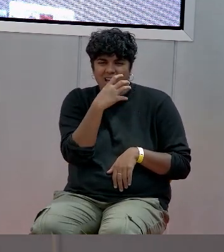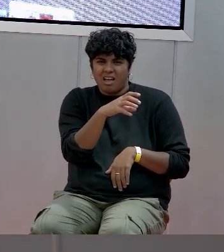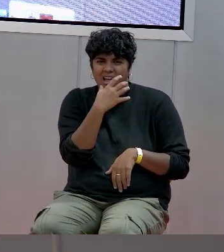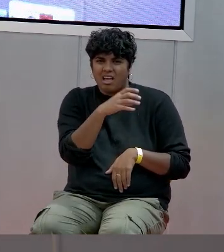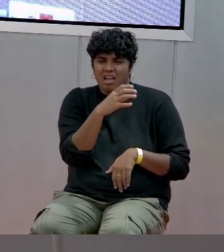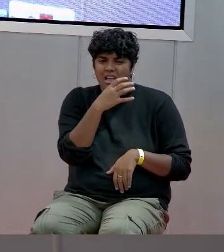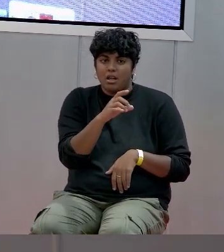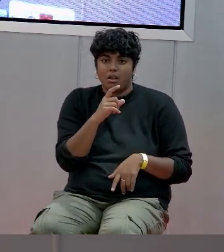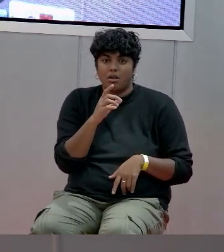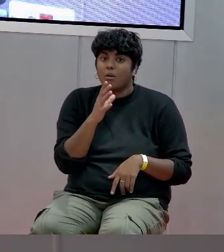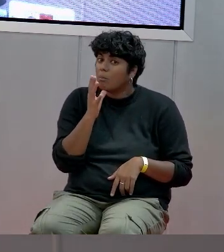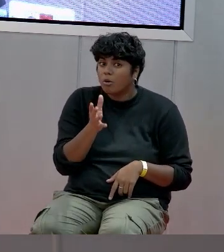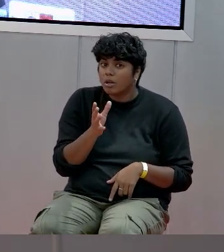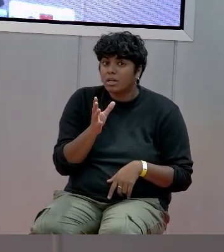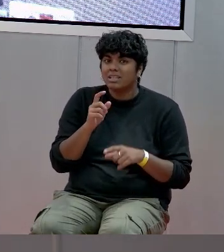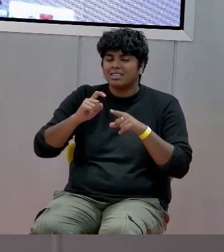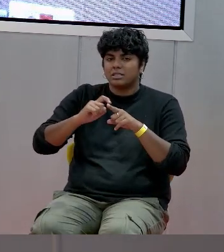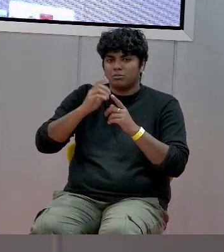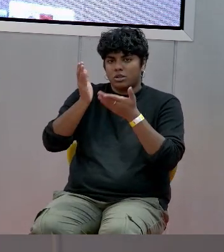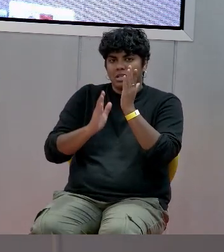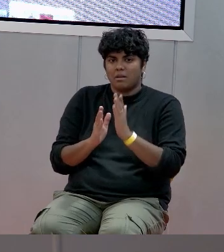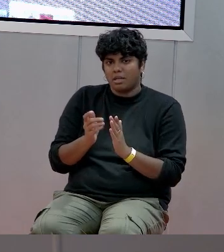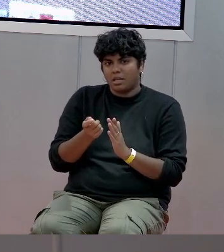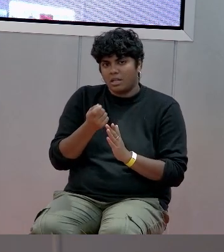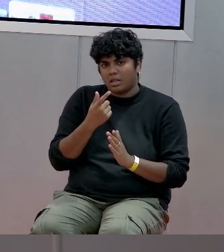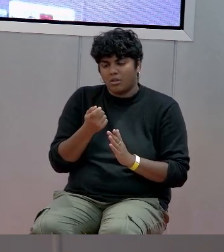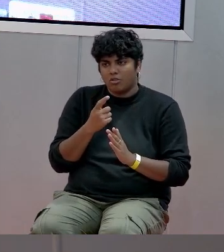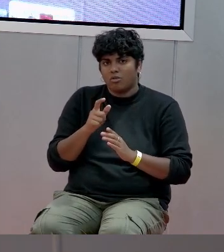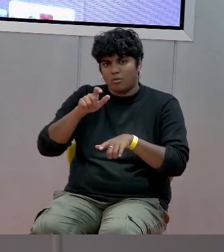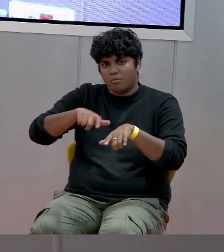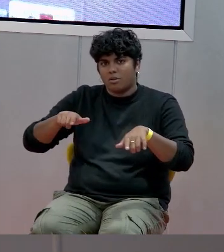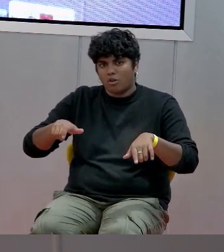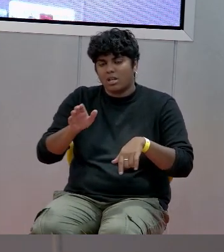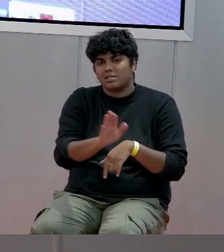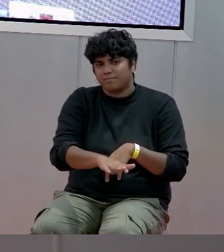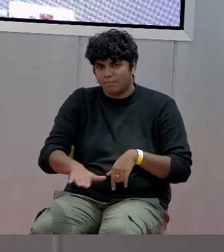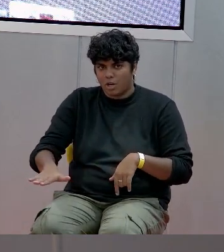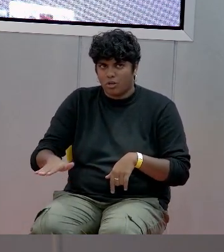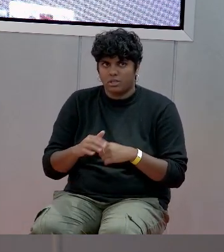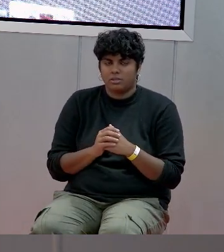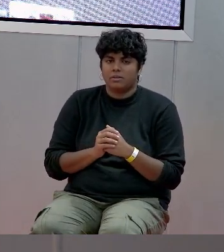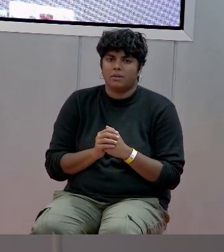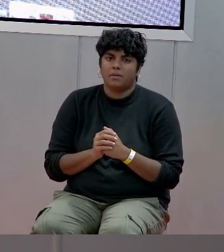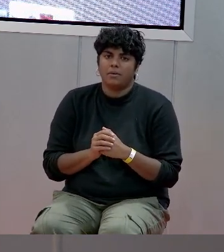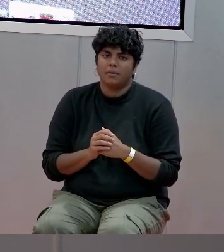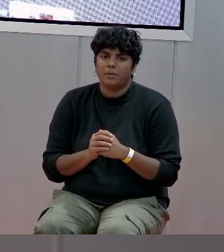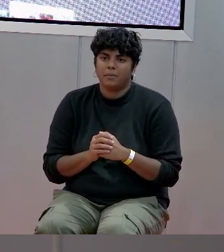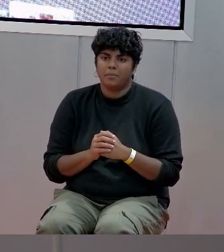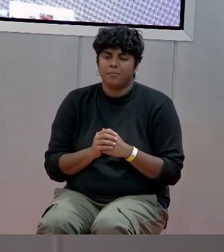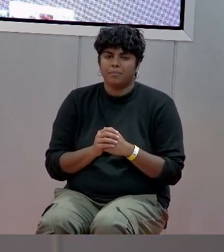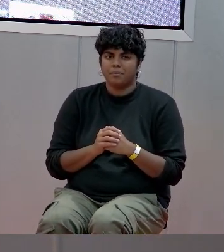a propósito del tipo de tratamiento que se les estaba dando a los y las menores a